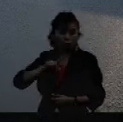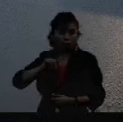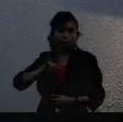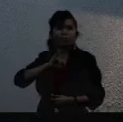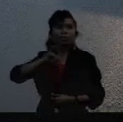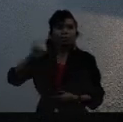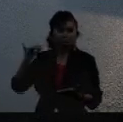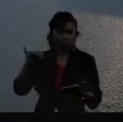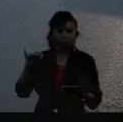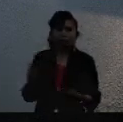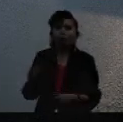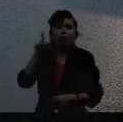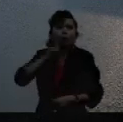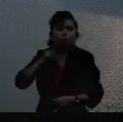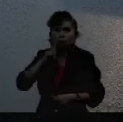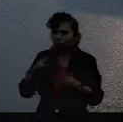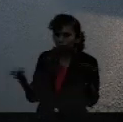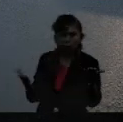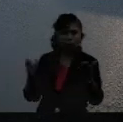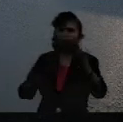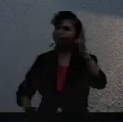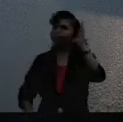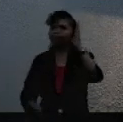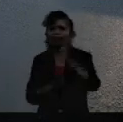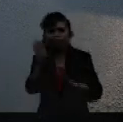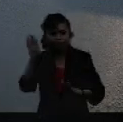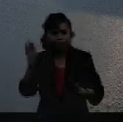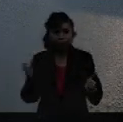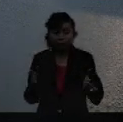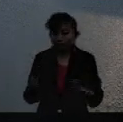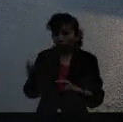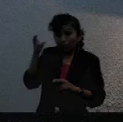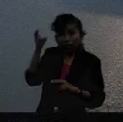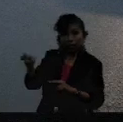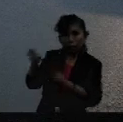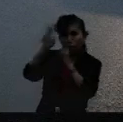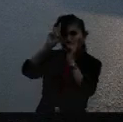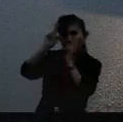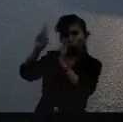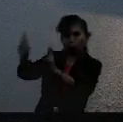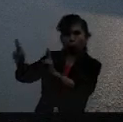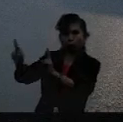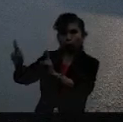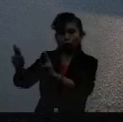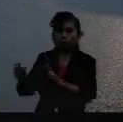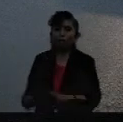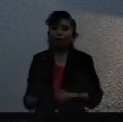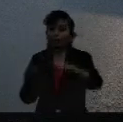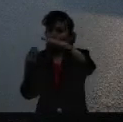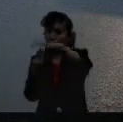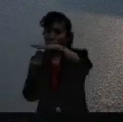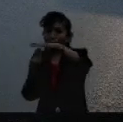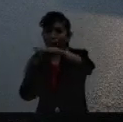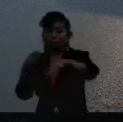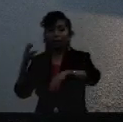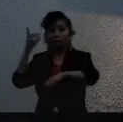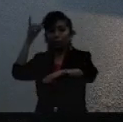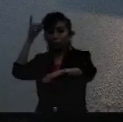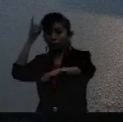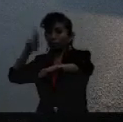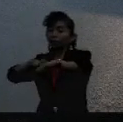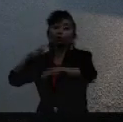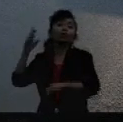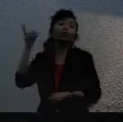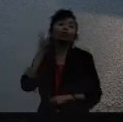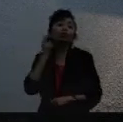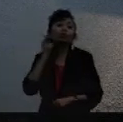adelantada a su época que tuvo el altísimo honor de presidir la mesa directiva de la cámara de diputados para